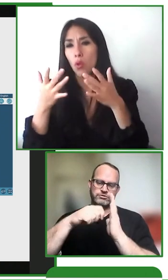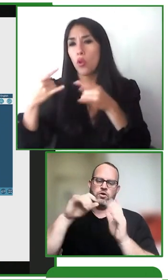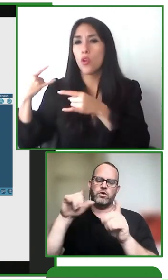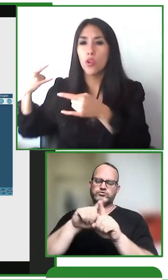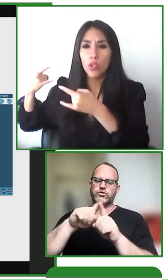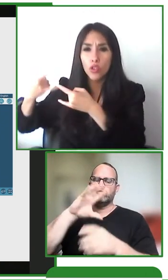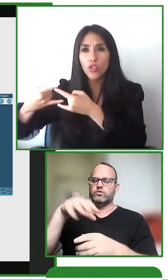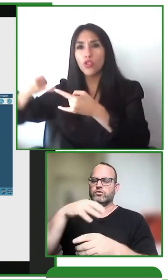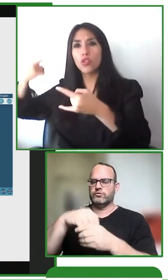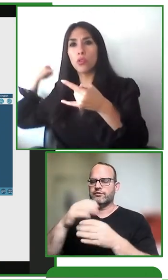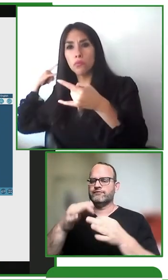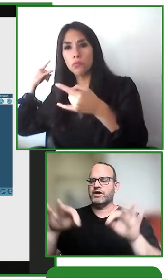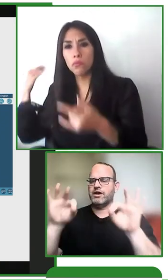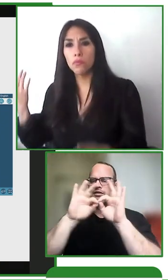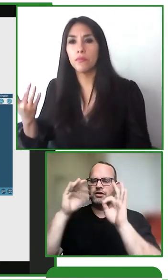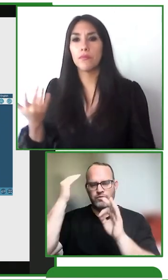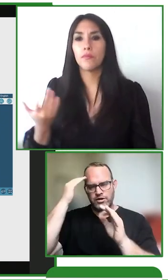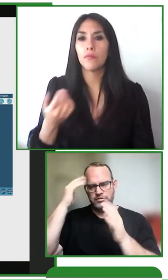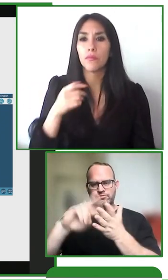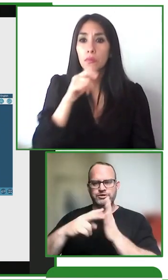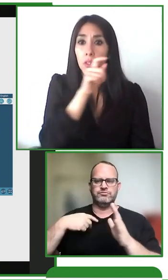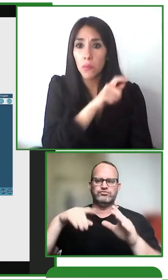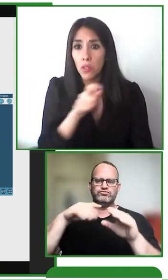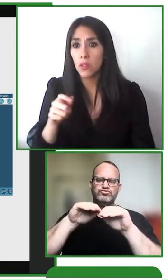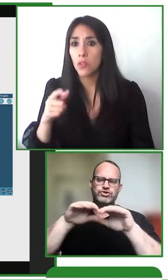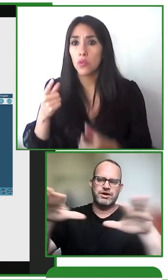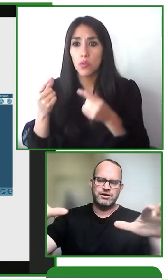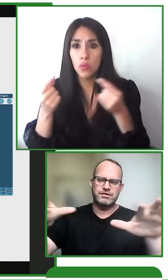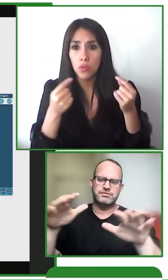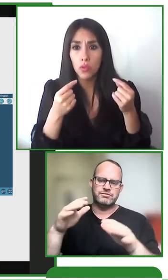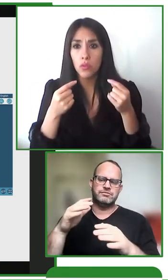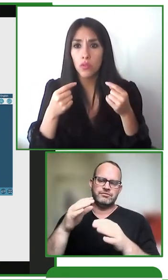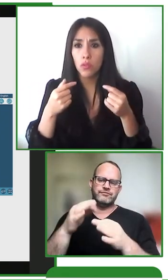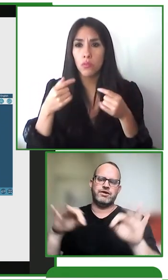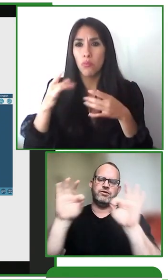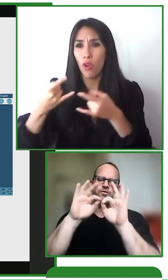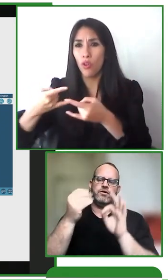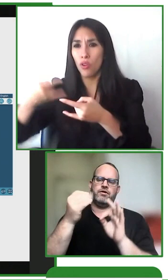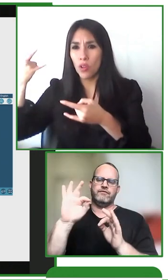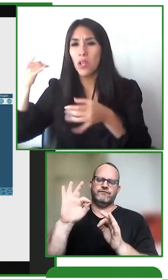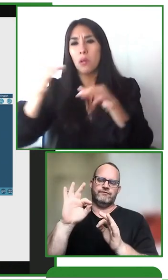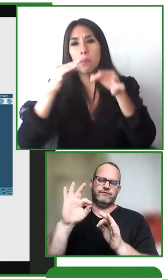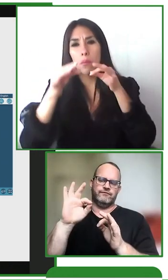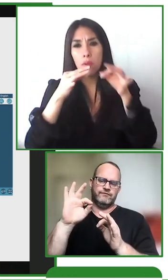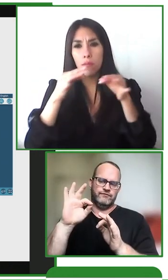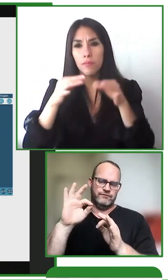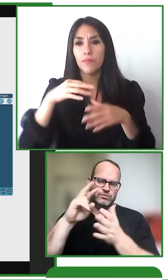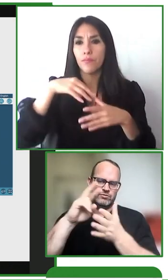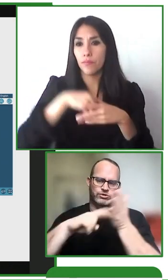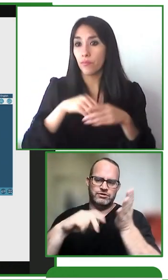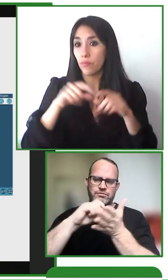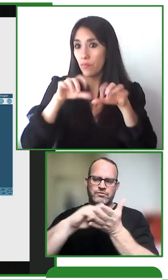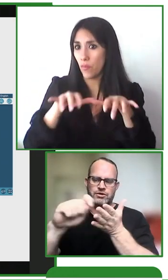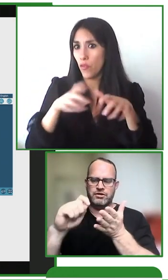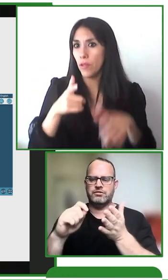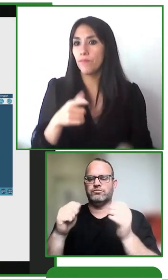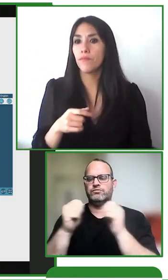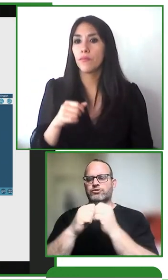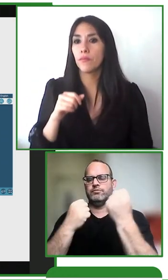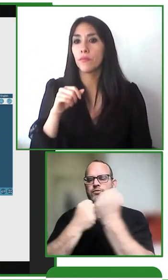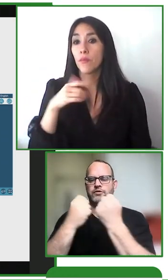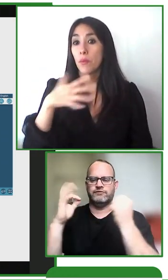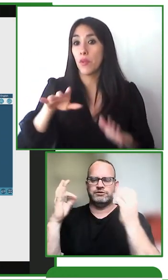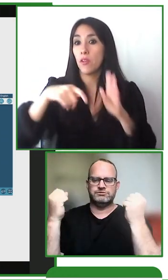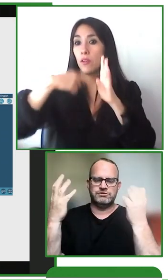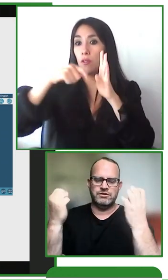las historias para la plataforma. Además, este proyecto involucra la importancia de